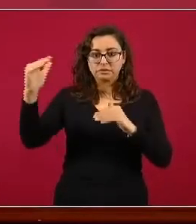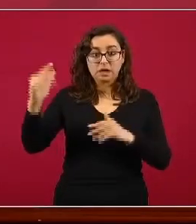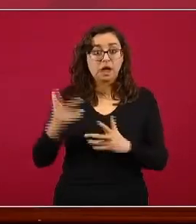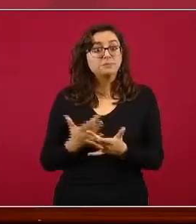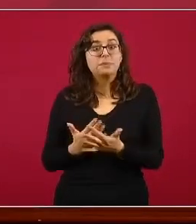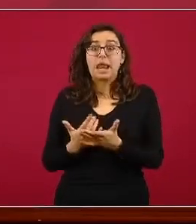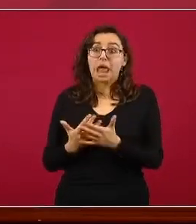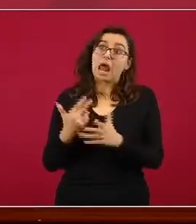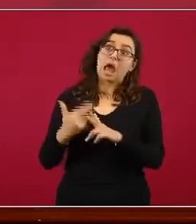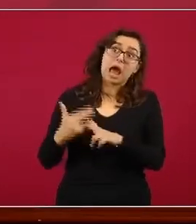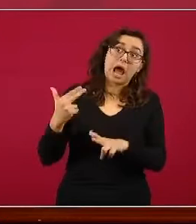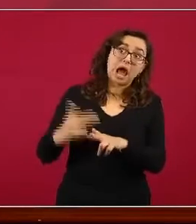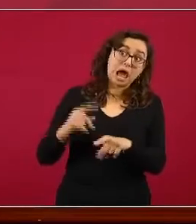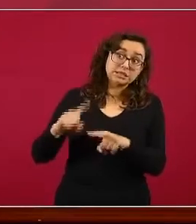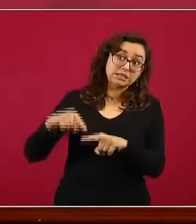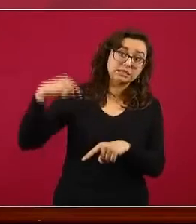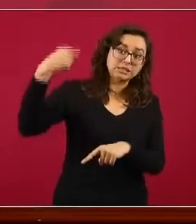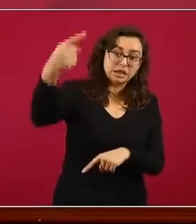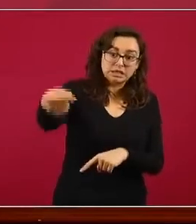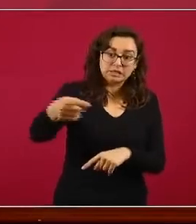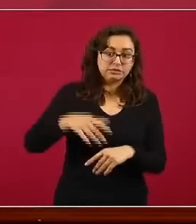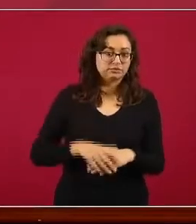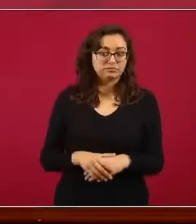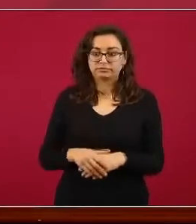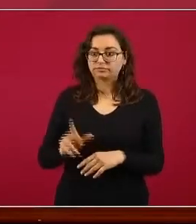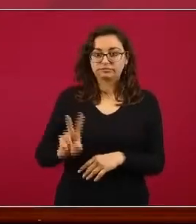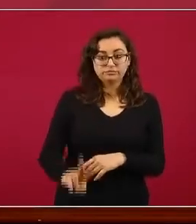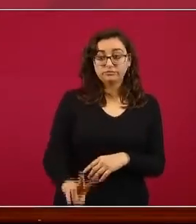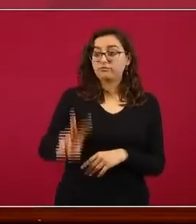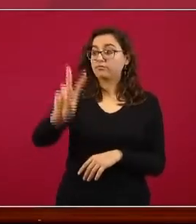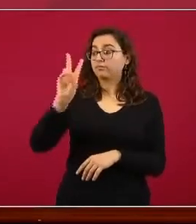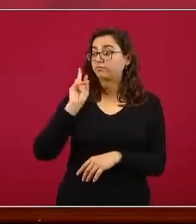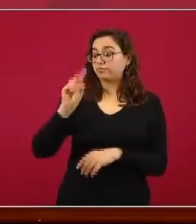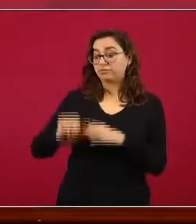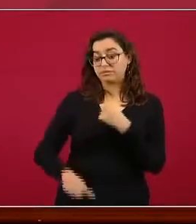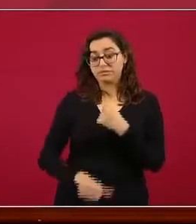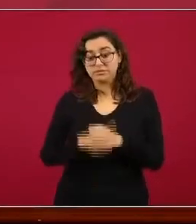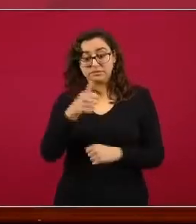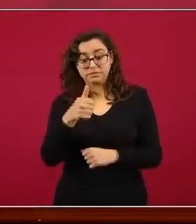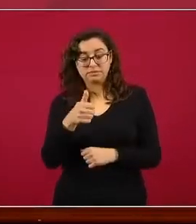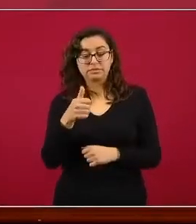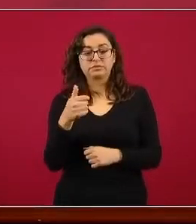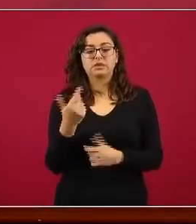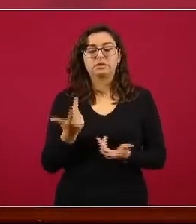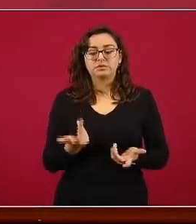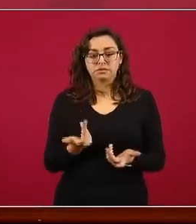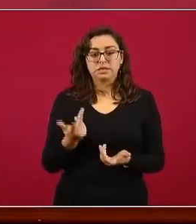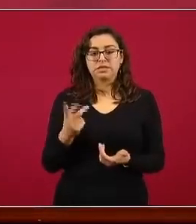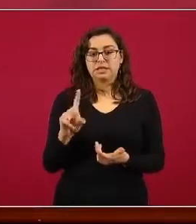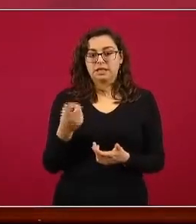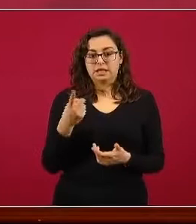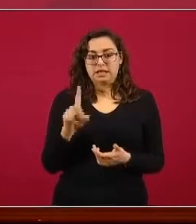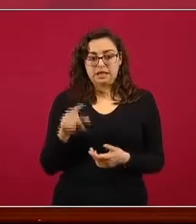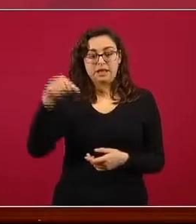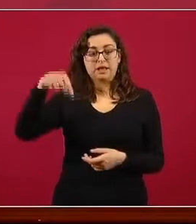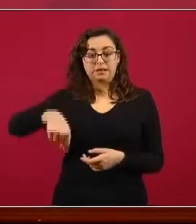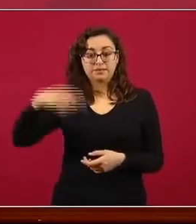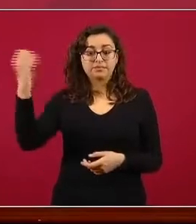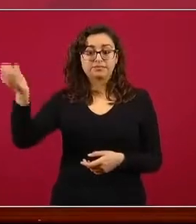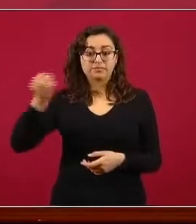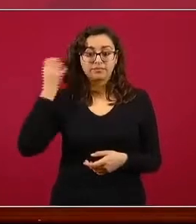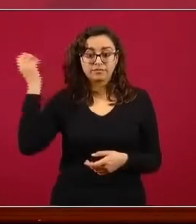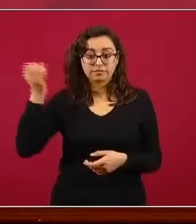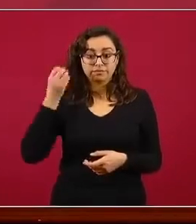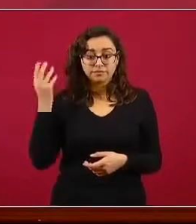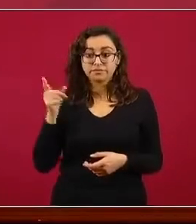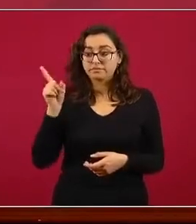esperar. El pasado viernes 11 de diciembre, en esta conferencia de prensa, retomé las